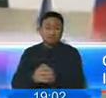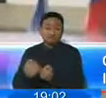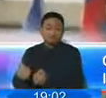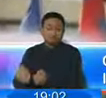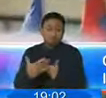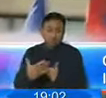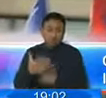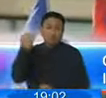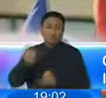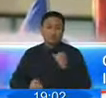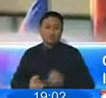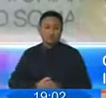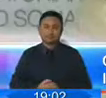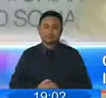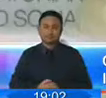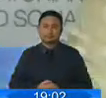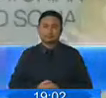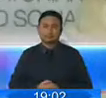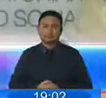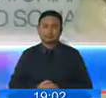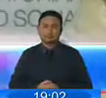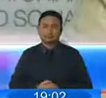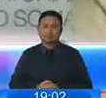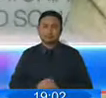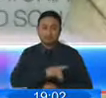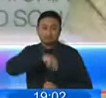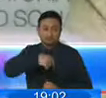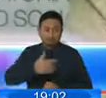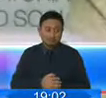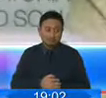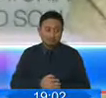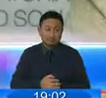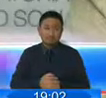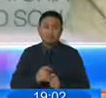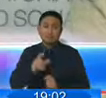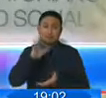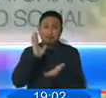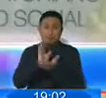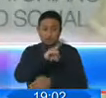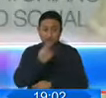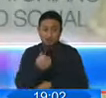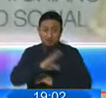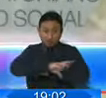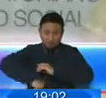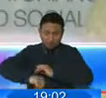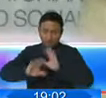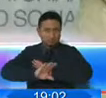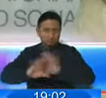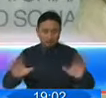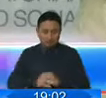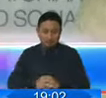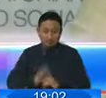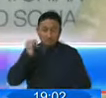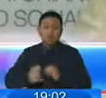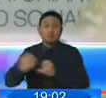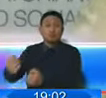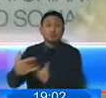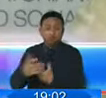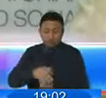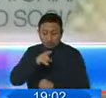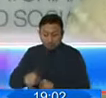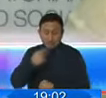final de la Contraloría. Aquí no se ha robado la plata de la institución, porque en el informe final nos determinará si